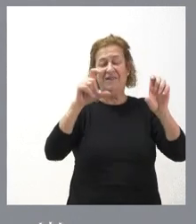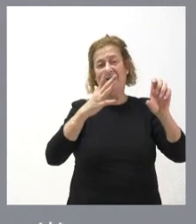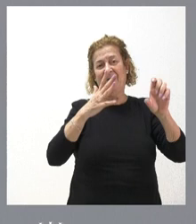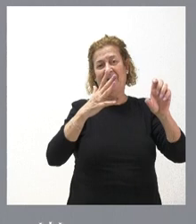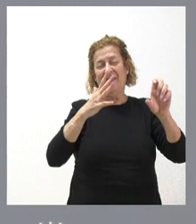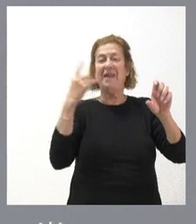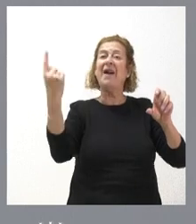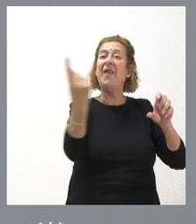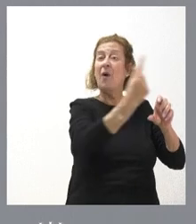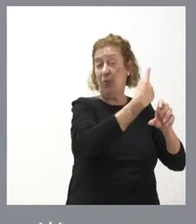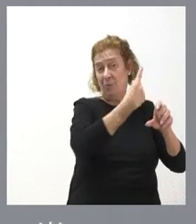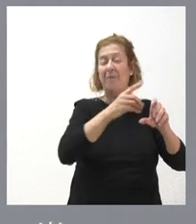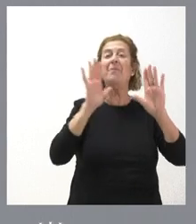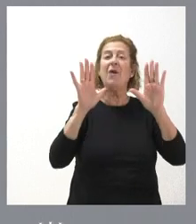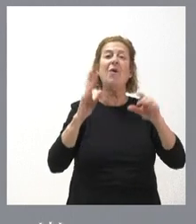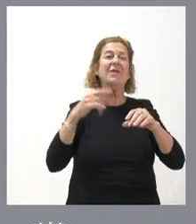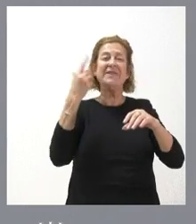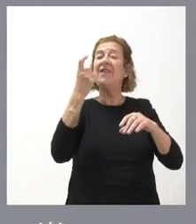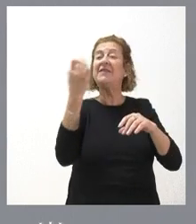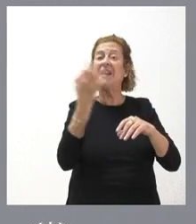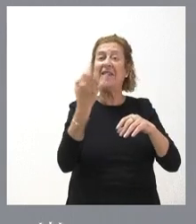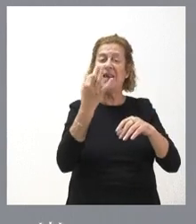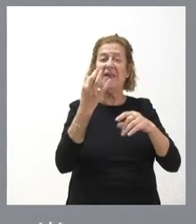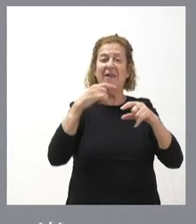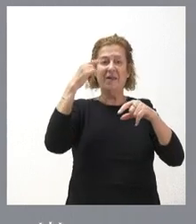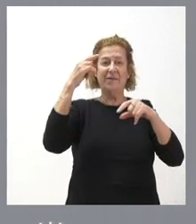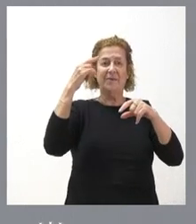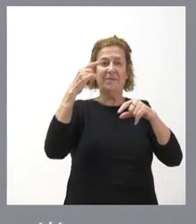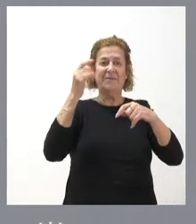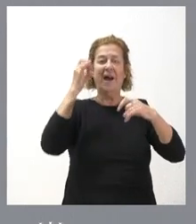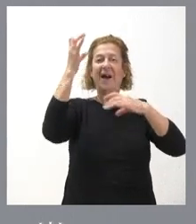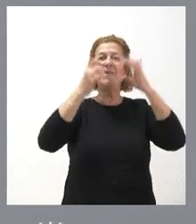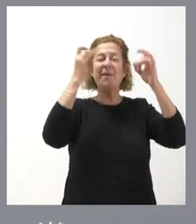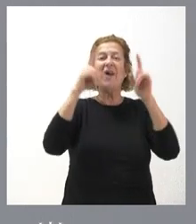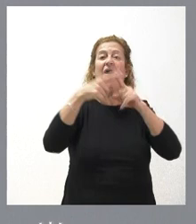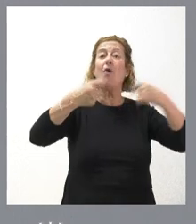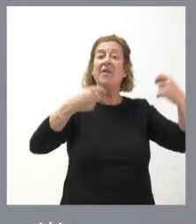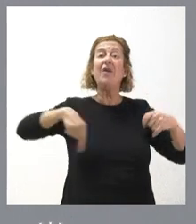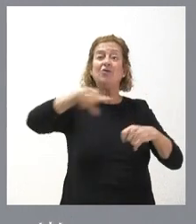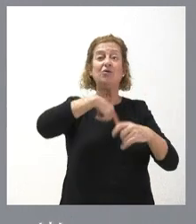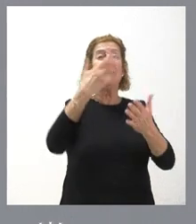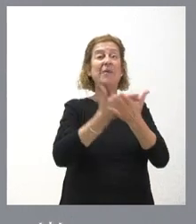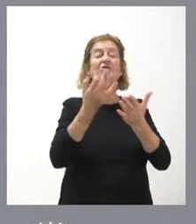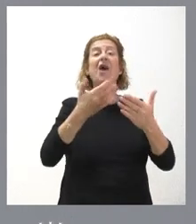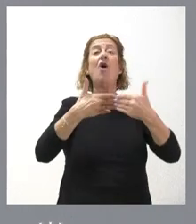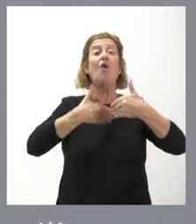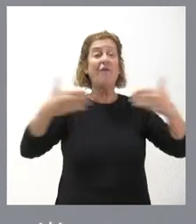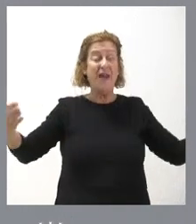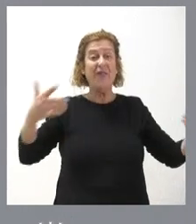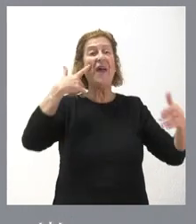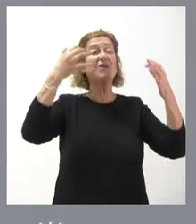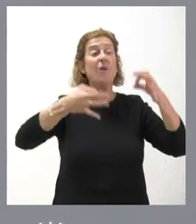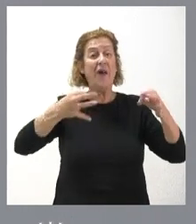lo que precisan fundamentalmente la actividad comercial es lo que nosotros demandamos que es confianza seguridad